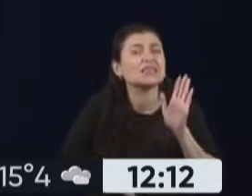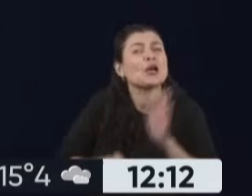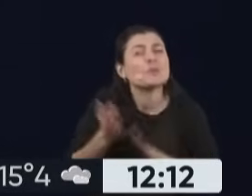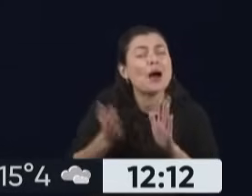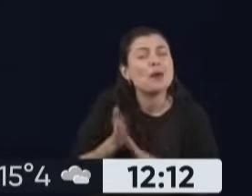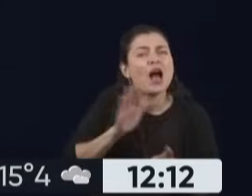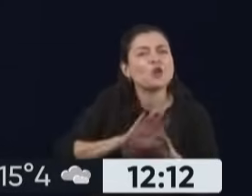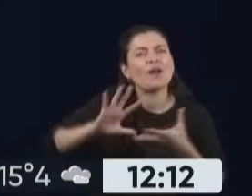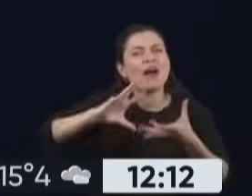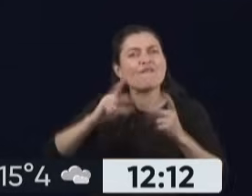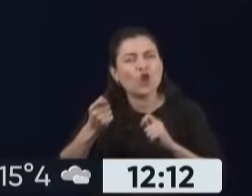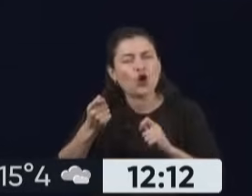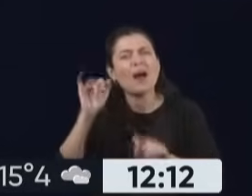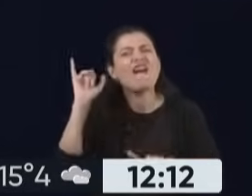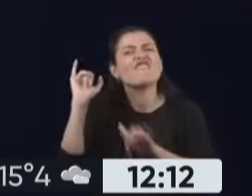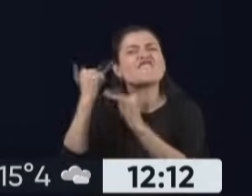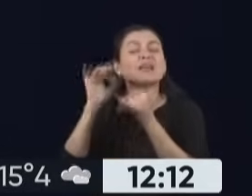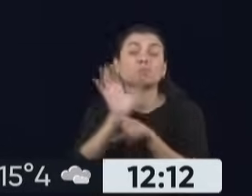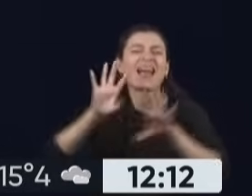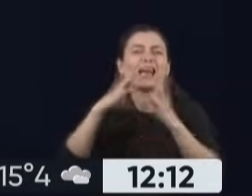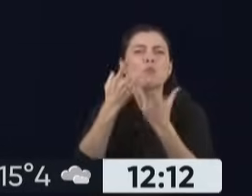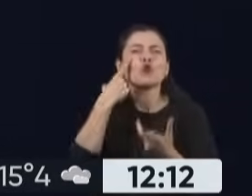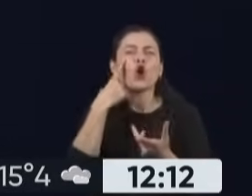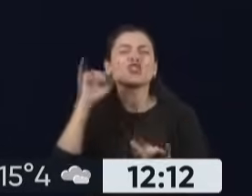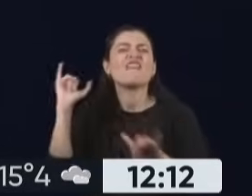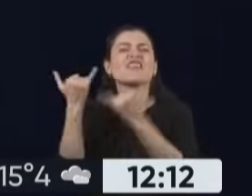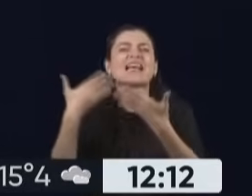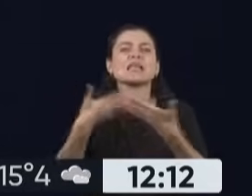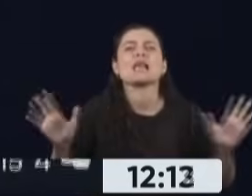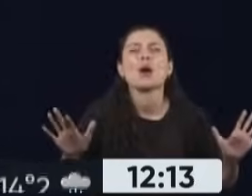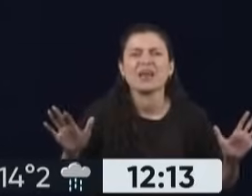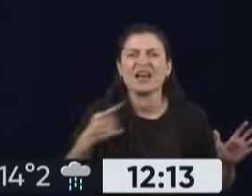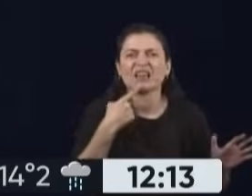en el mundo se conoce como finanzas abiertas. ¿Qué son las finanzas abiertas?